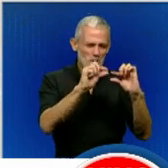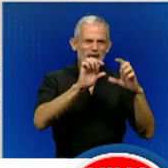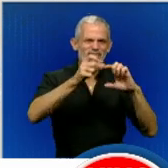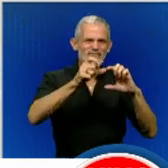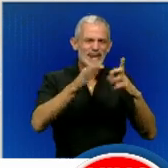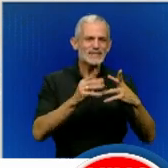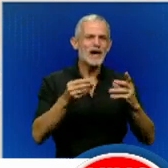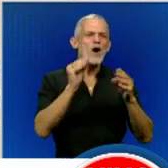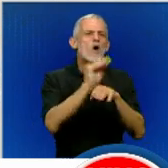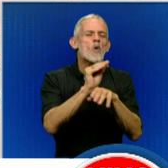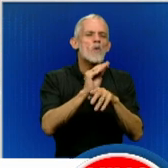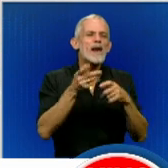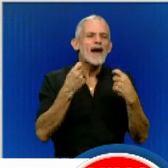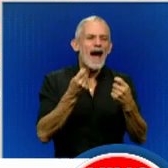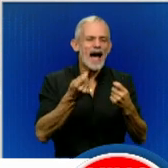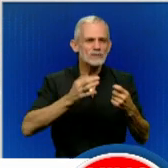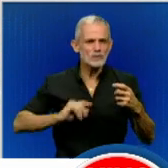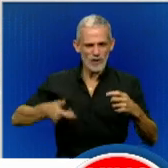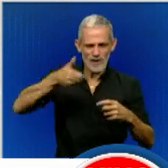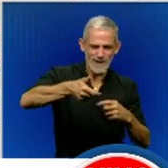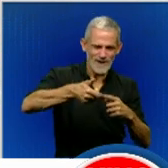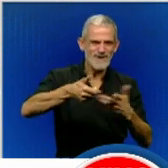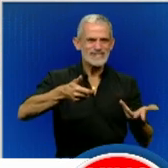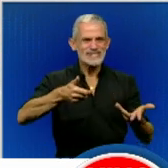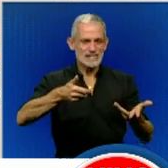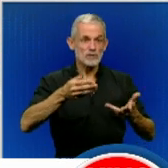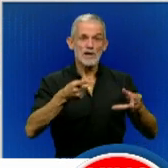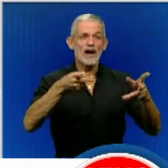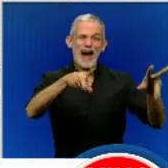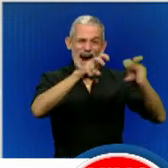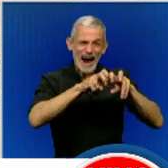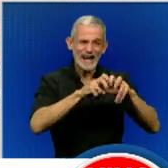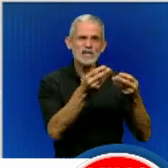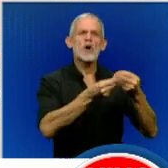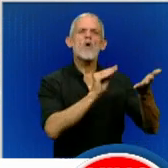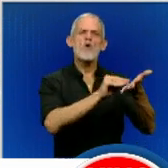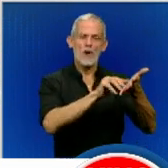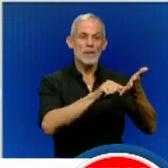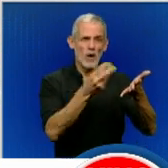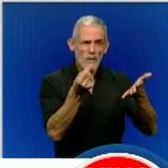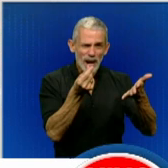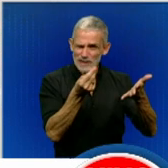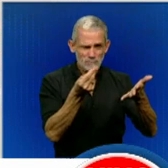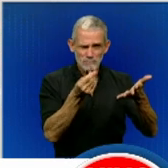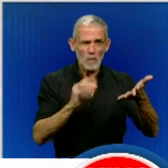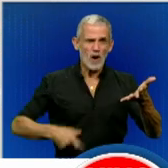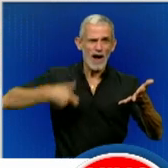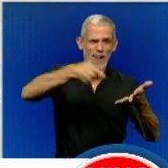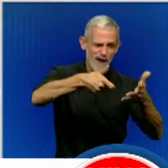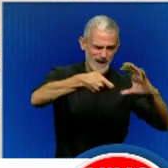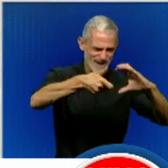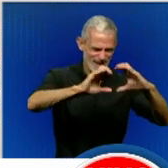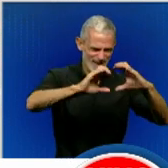cubriendo el costo de oportunidad es una ganancia contable pero en una ganancia económica por lo tanto